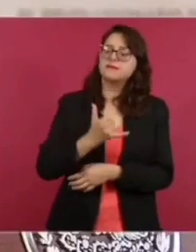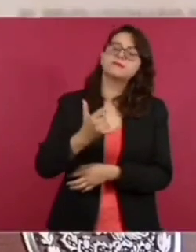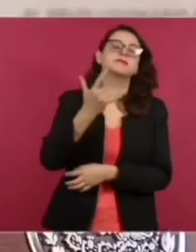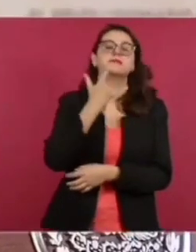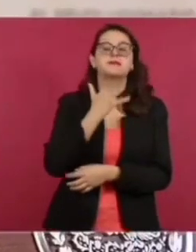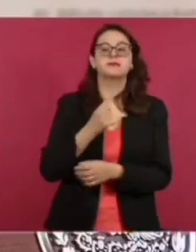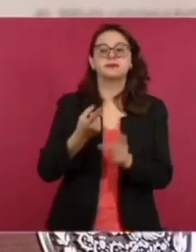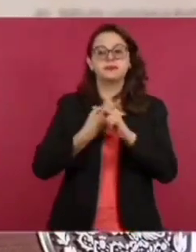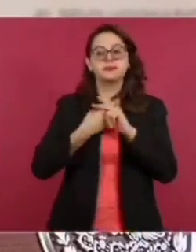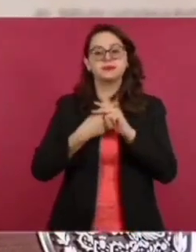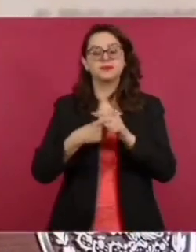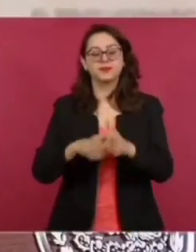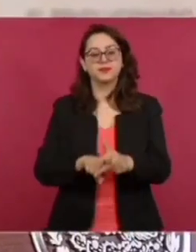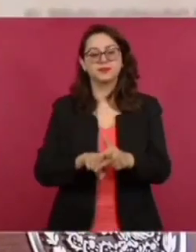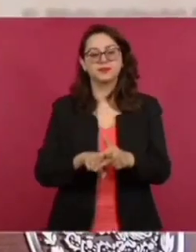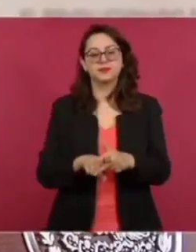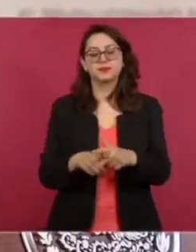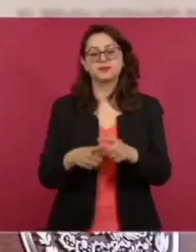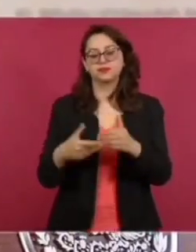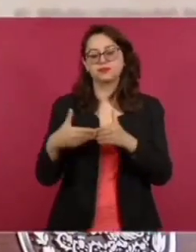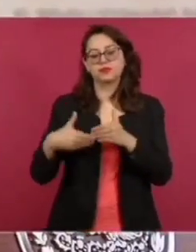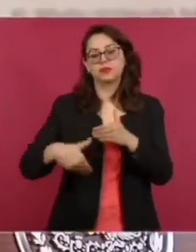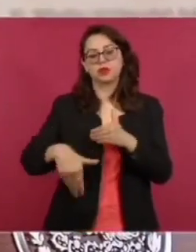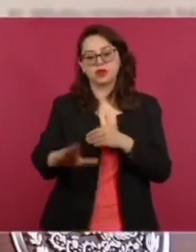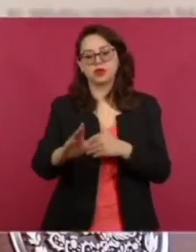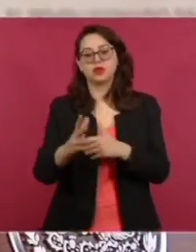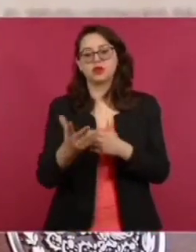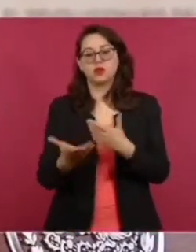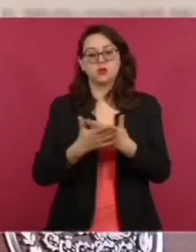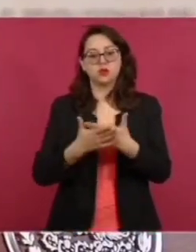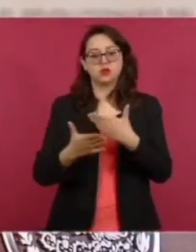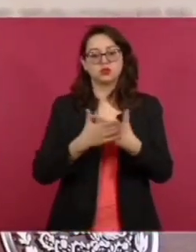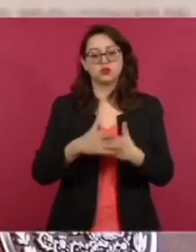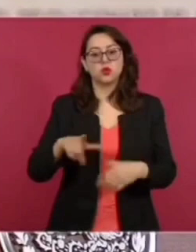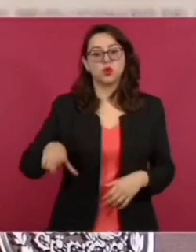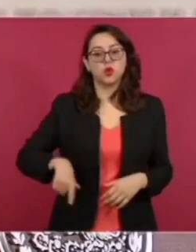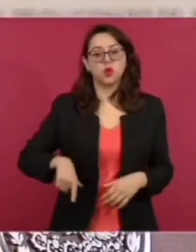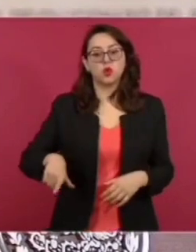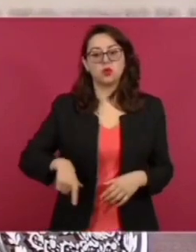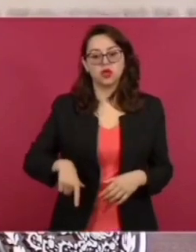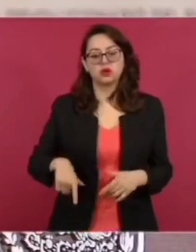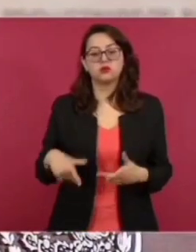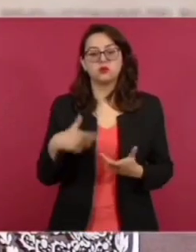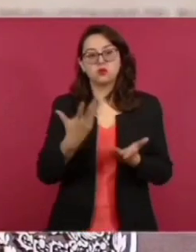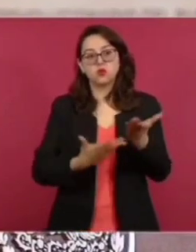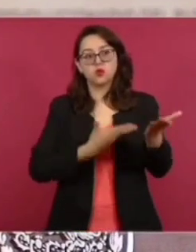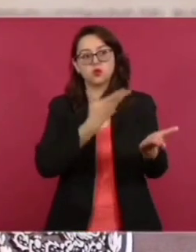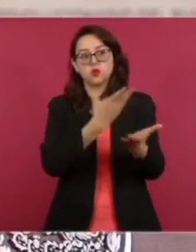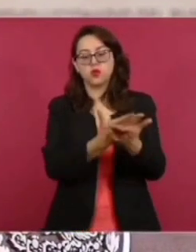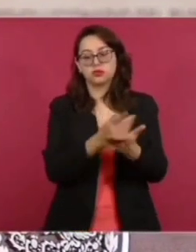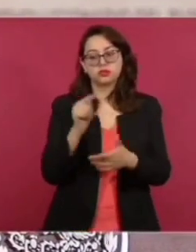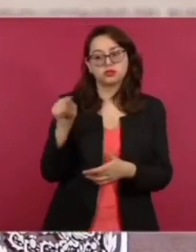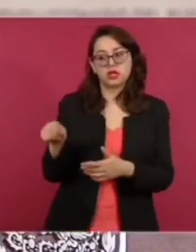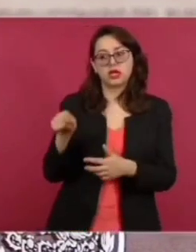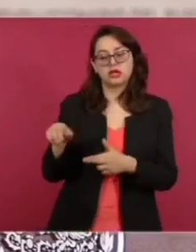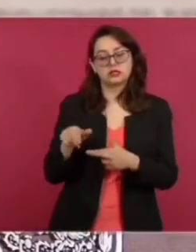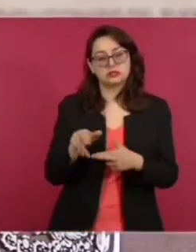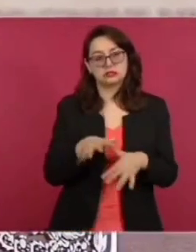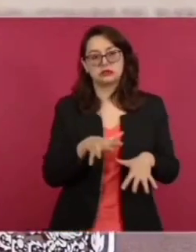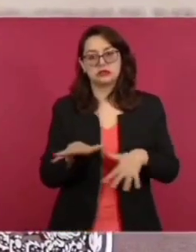dejar iniciado para el nuevo gobierno, ¿no?, un plan para limpiar ríos